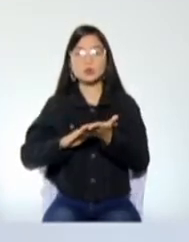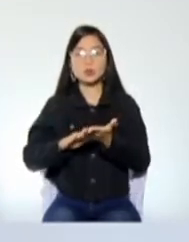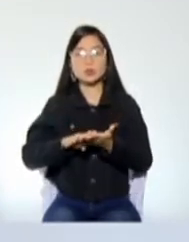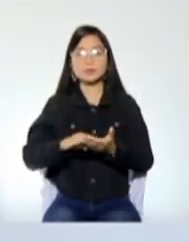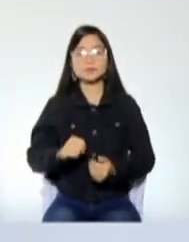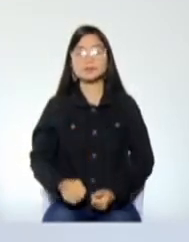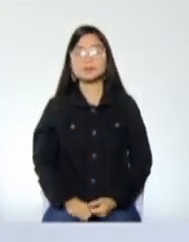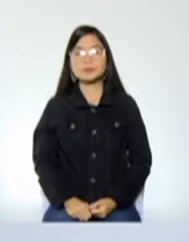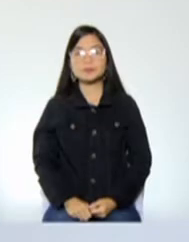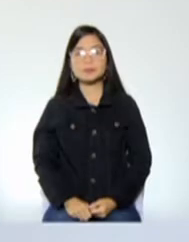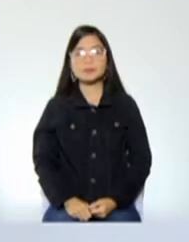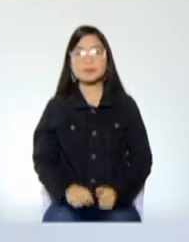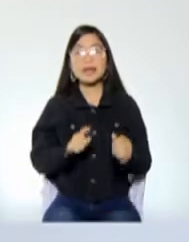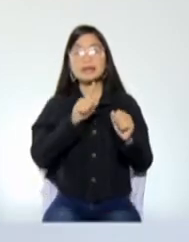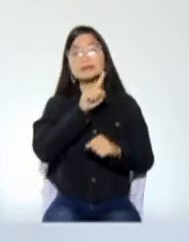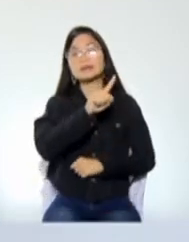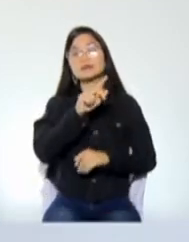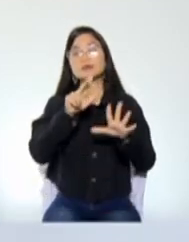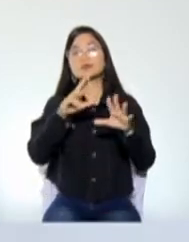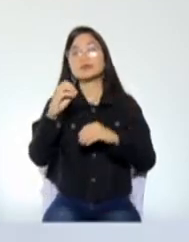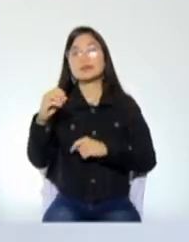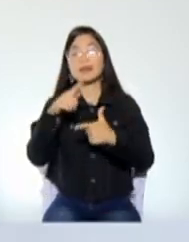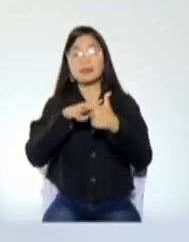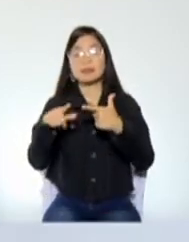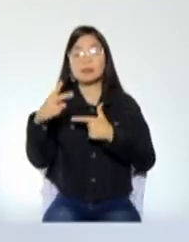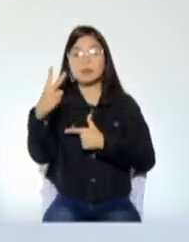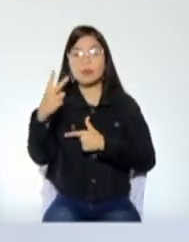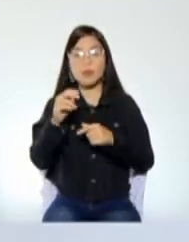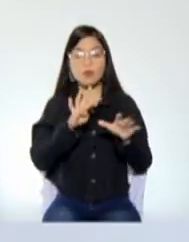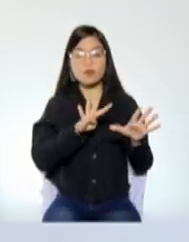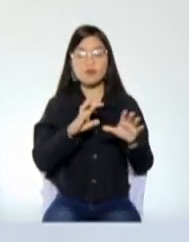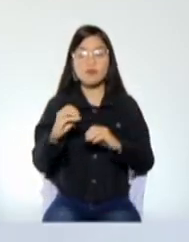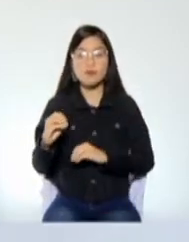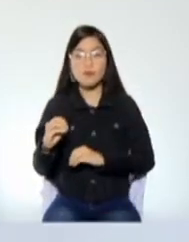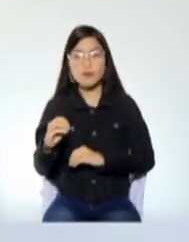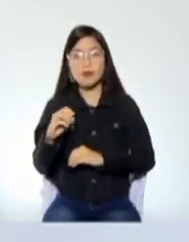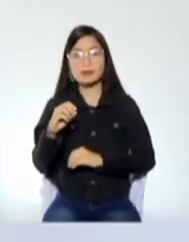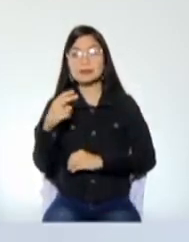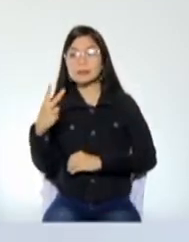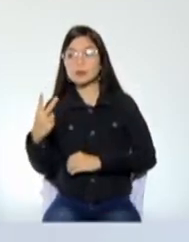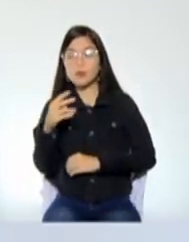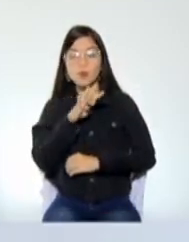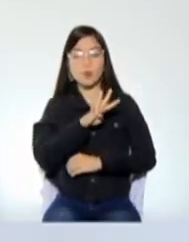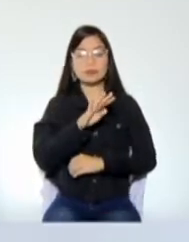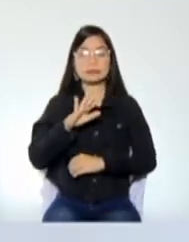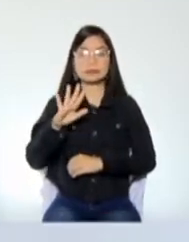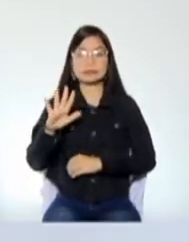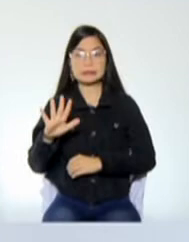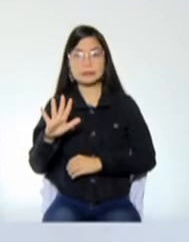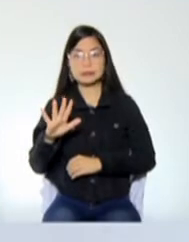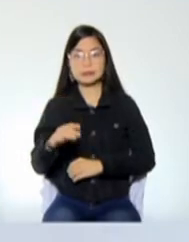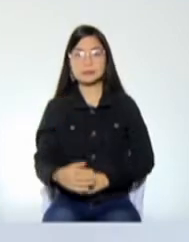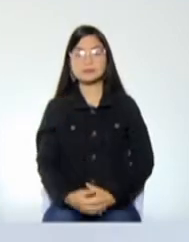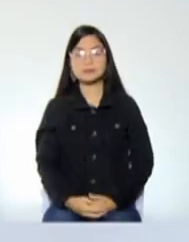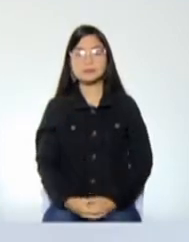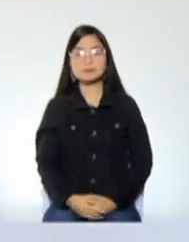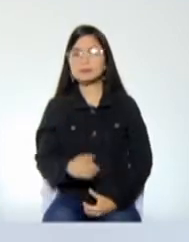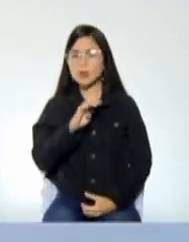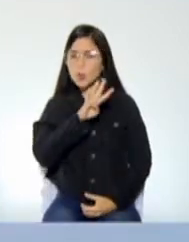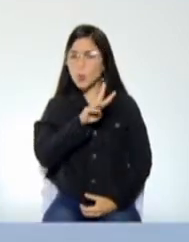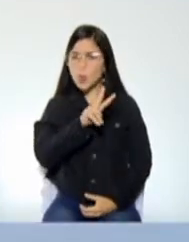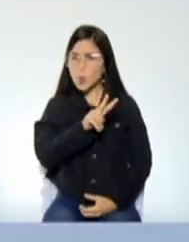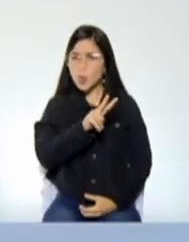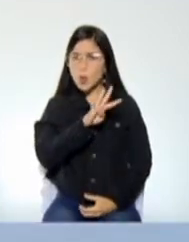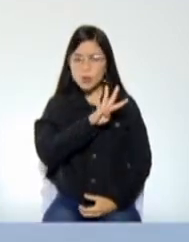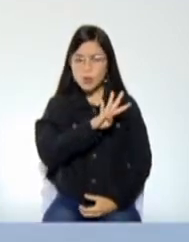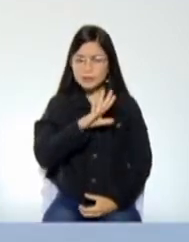2 daría 90, si dividimos entre 2 daría 45, pero como